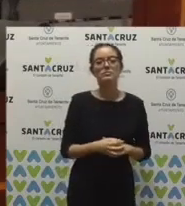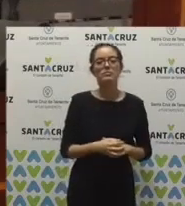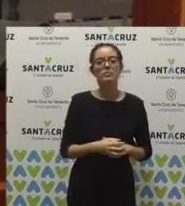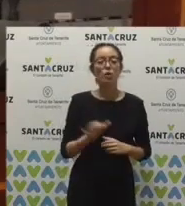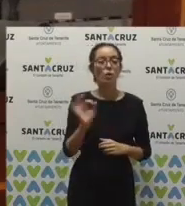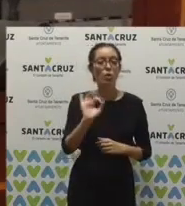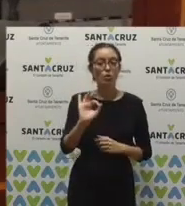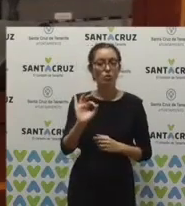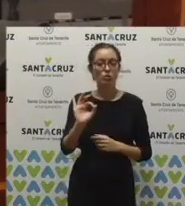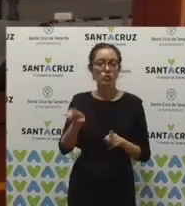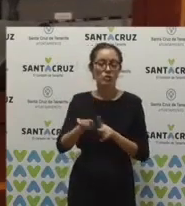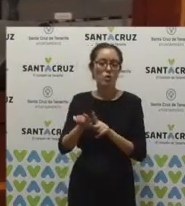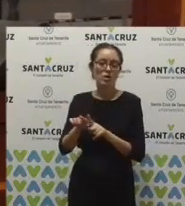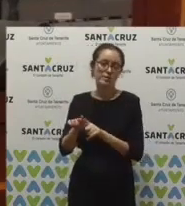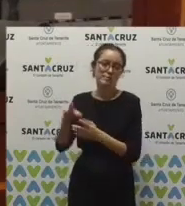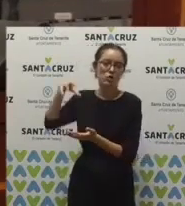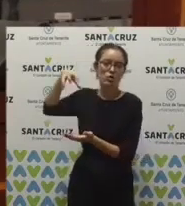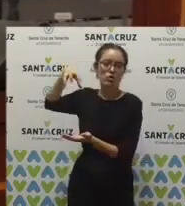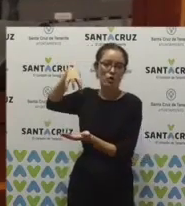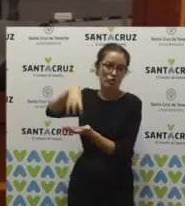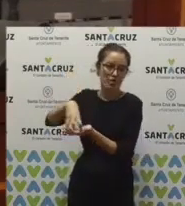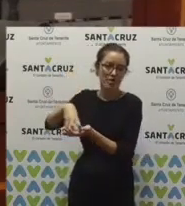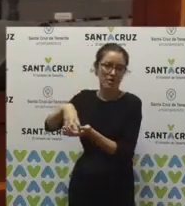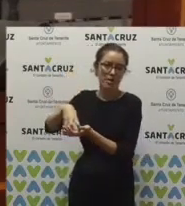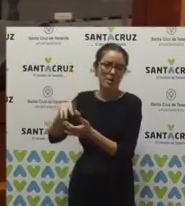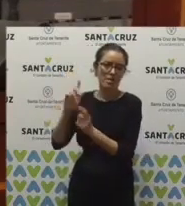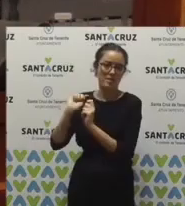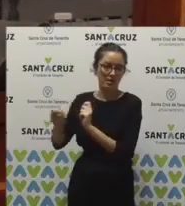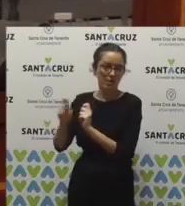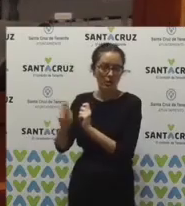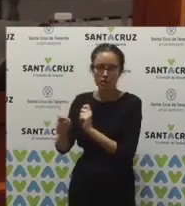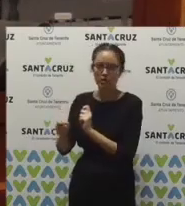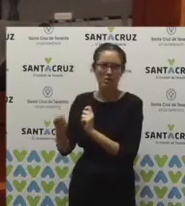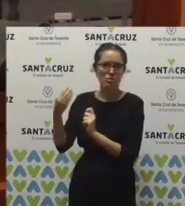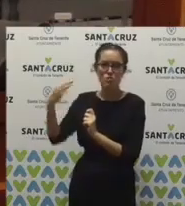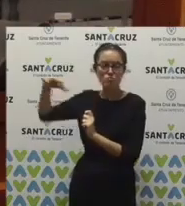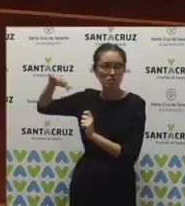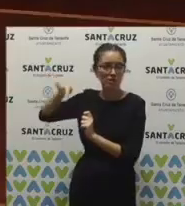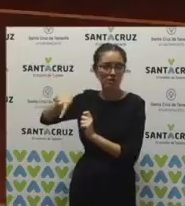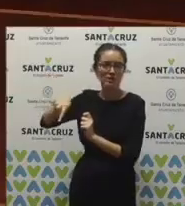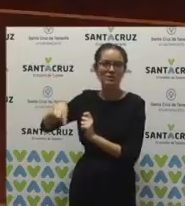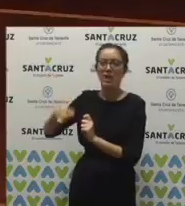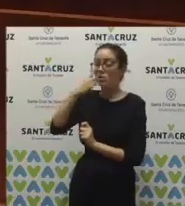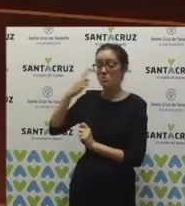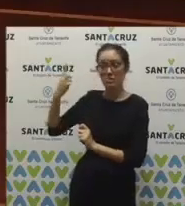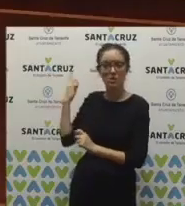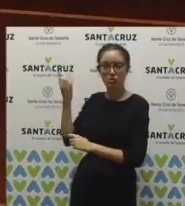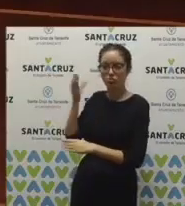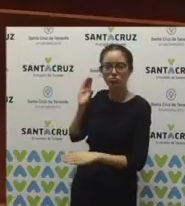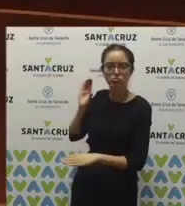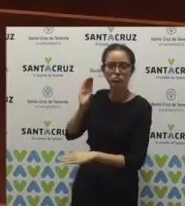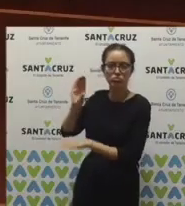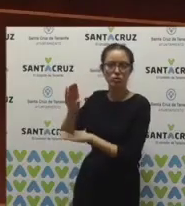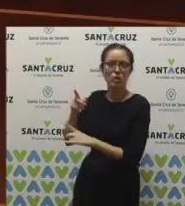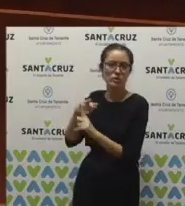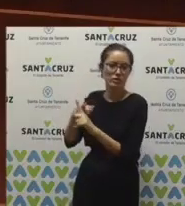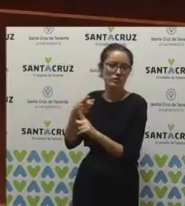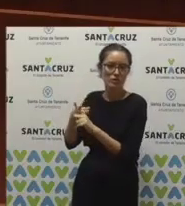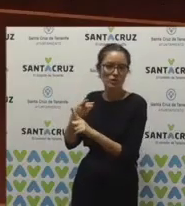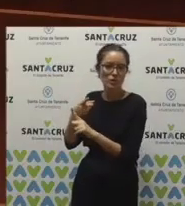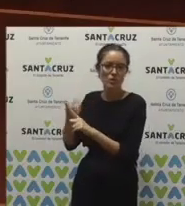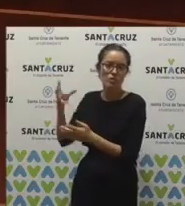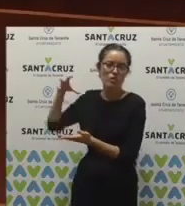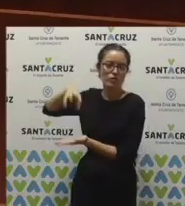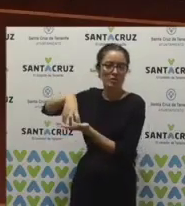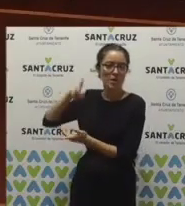cofradía de pescadores que tenemos en santa cruz que ya hace el mandato pasado se denominó una subvención para apoyar en sus gastos de funcionamiento a la cofradía de